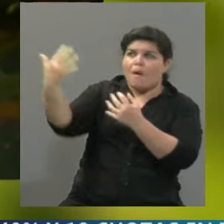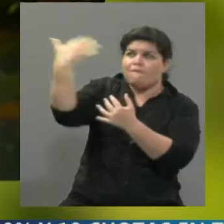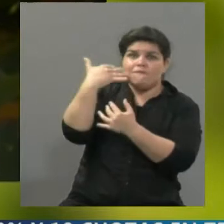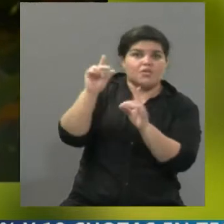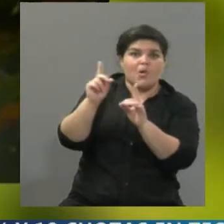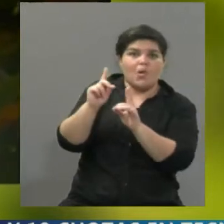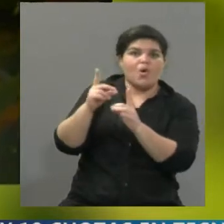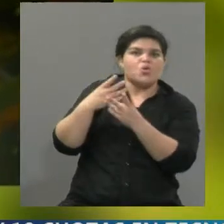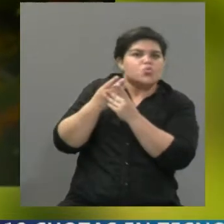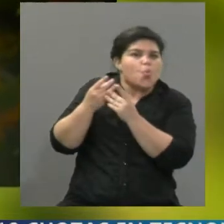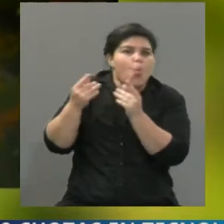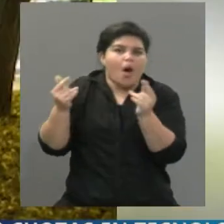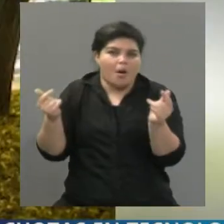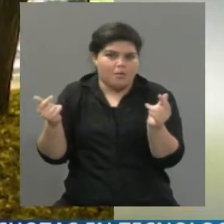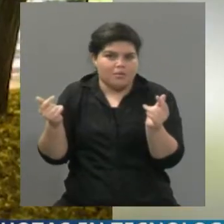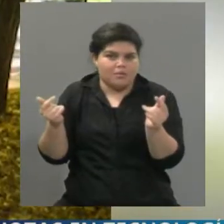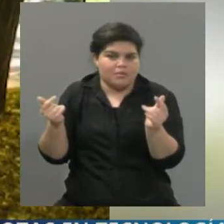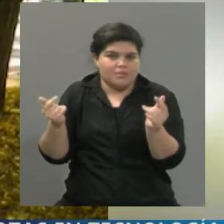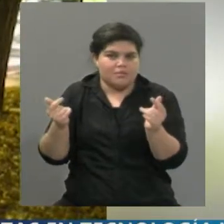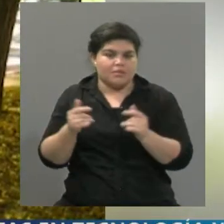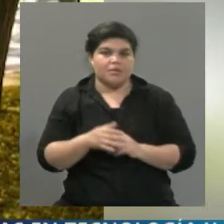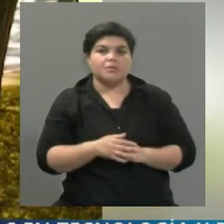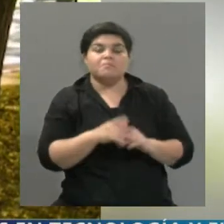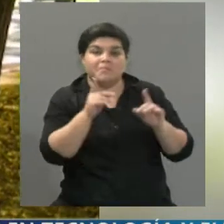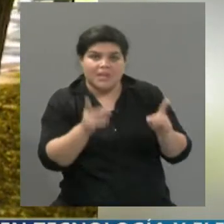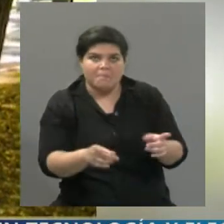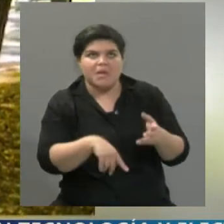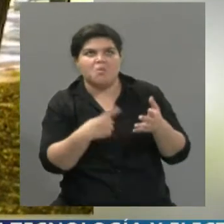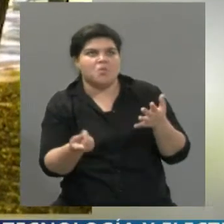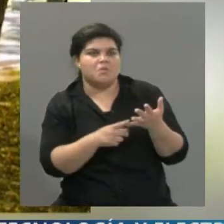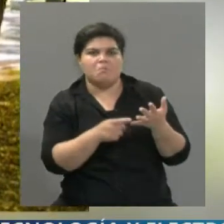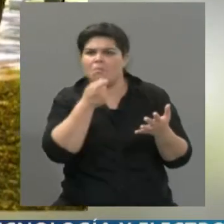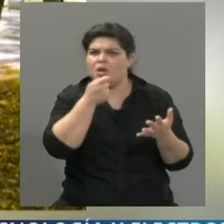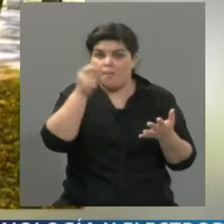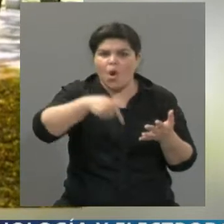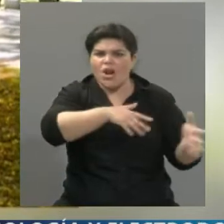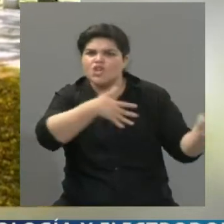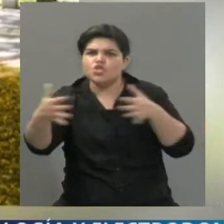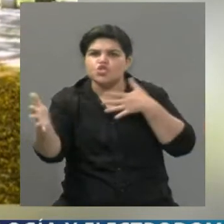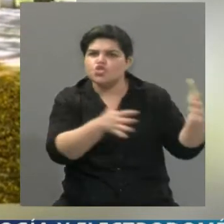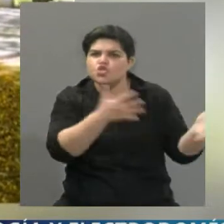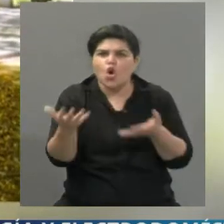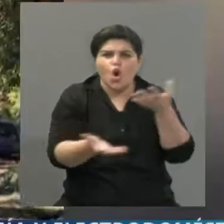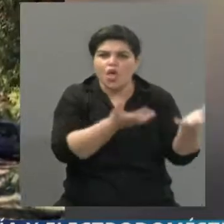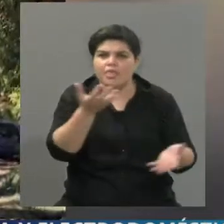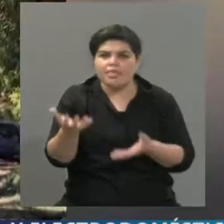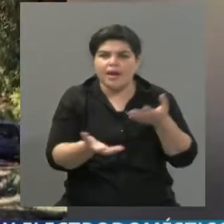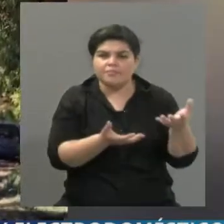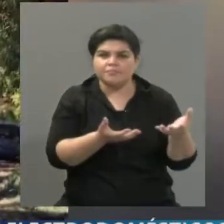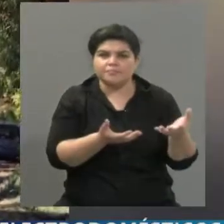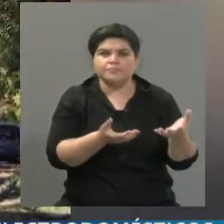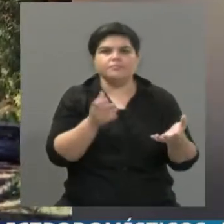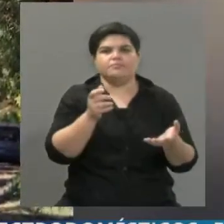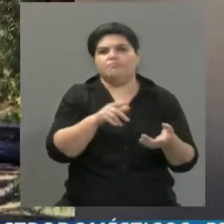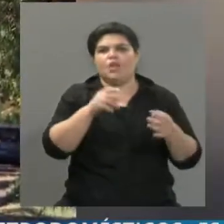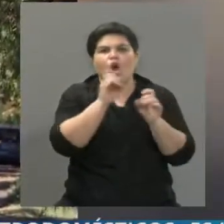rayos ultravioleta. ¿Qué más? Estos días de sonda, fijación de elementos contaminantes, sólidos y